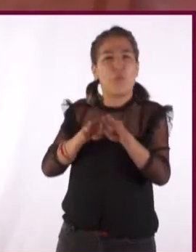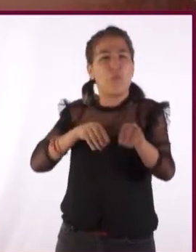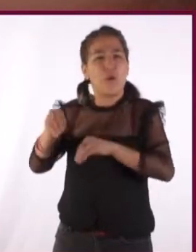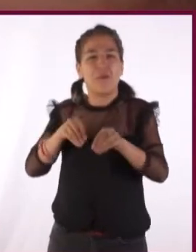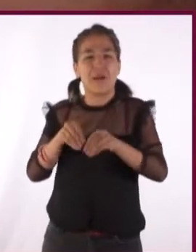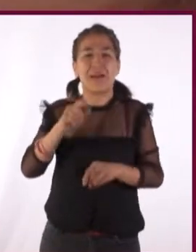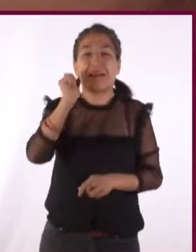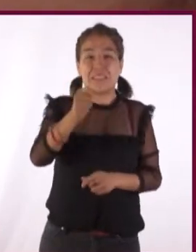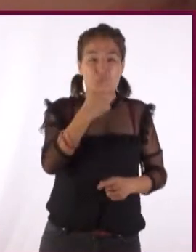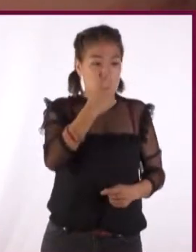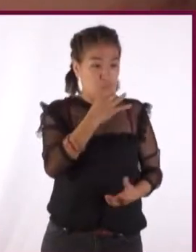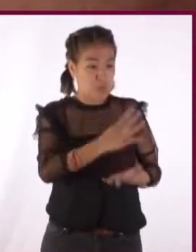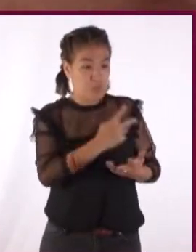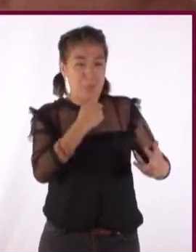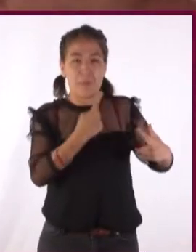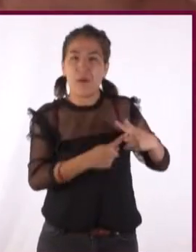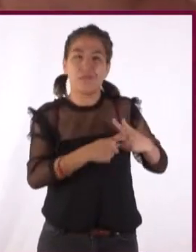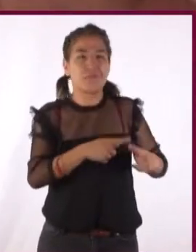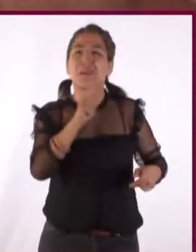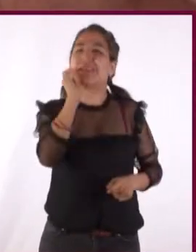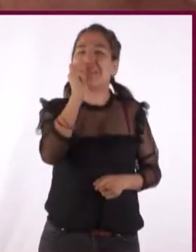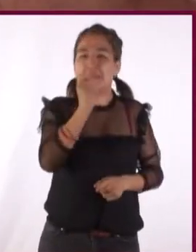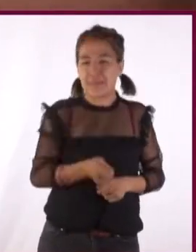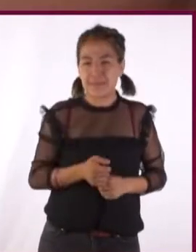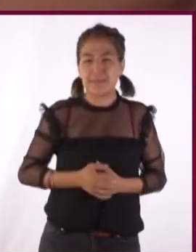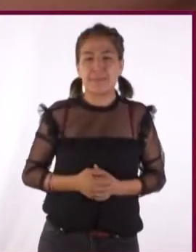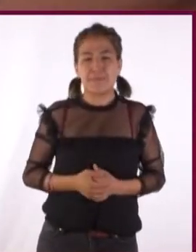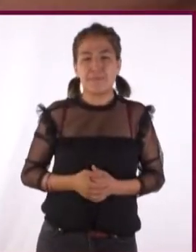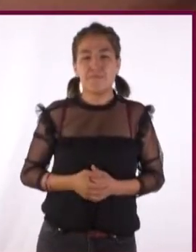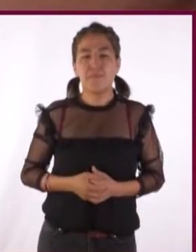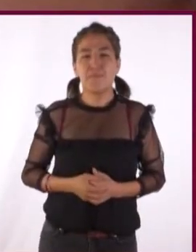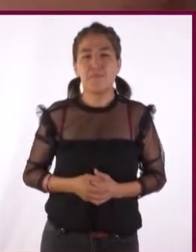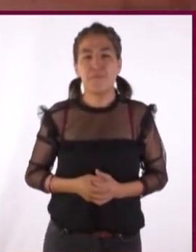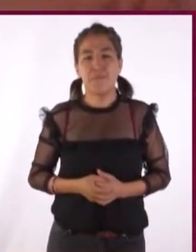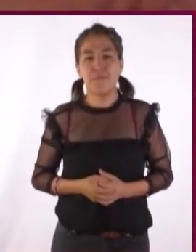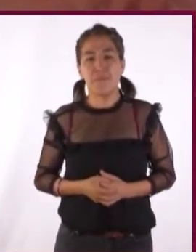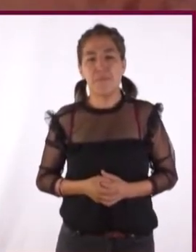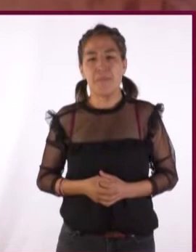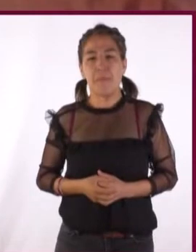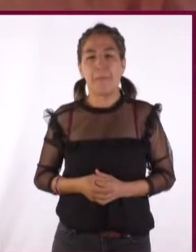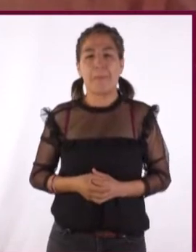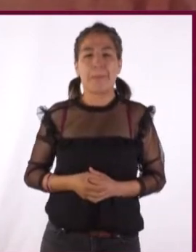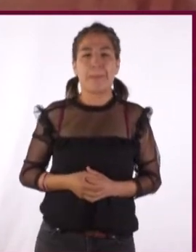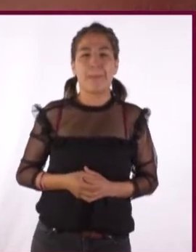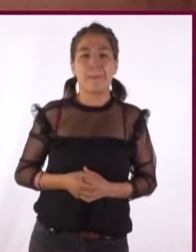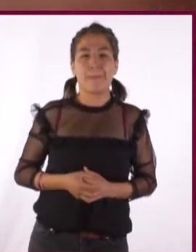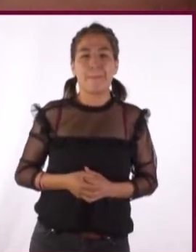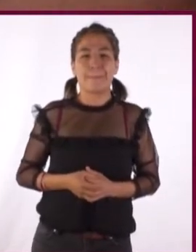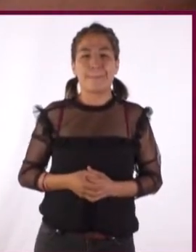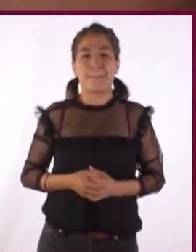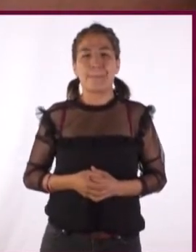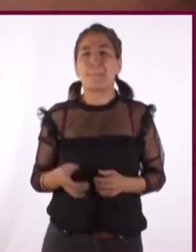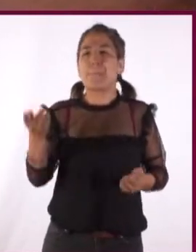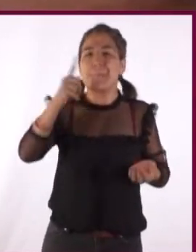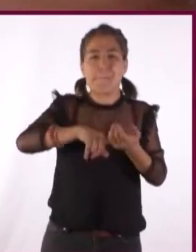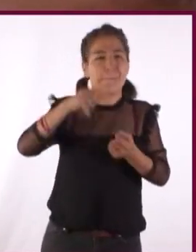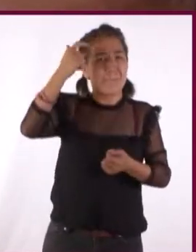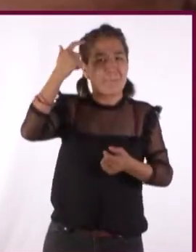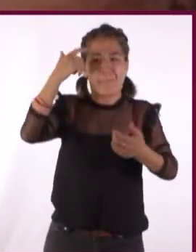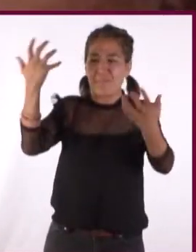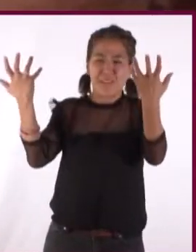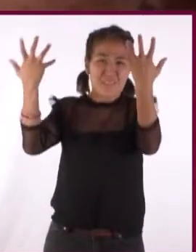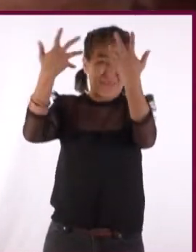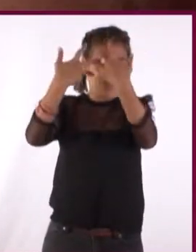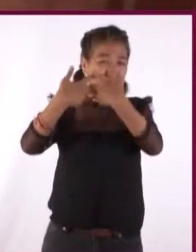diría que exactamente las matemáticas, pero nuestro cerebro tiene una capacidad de